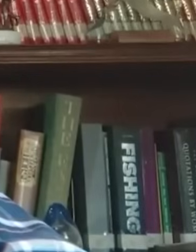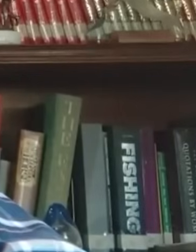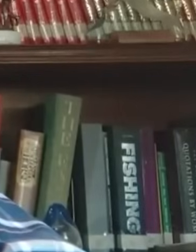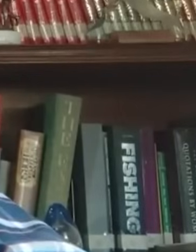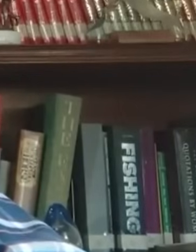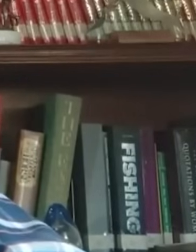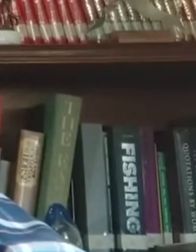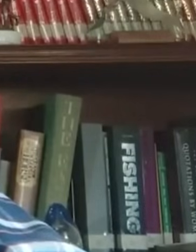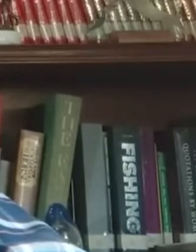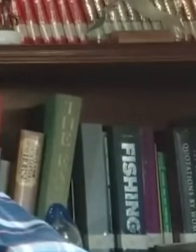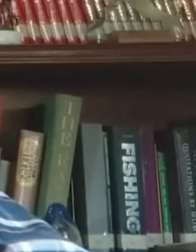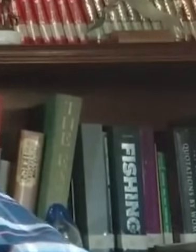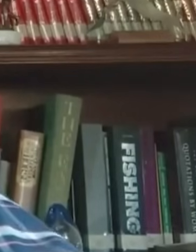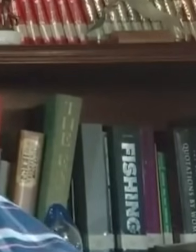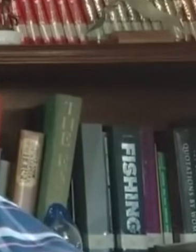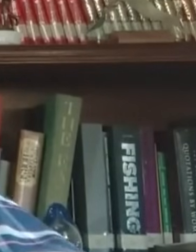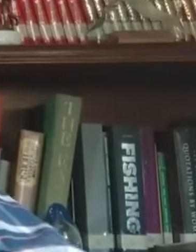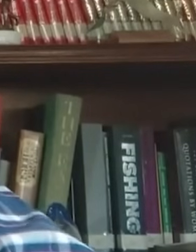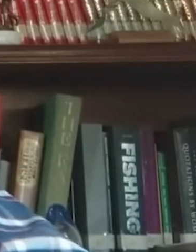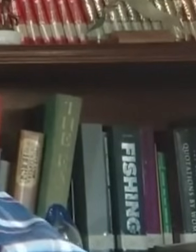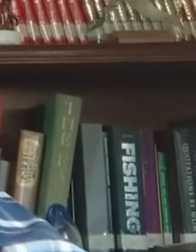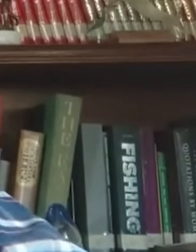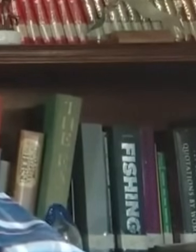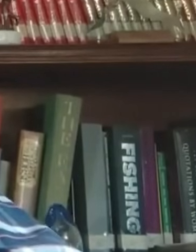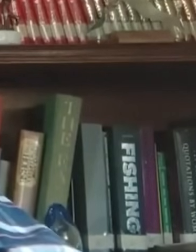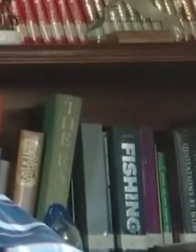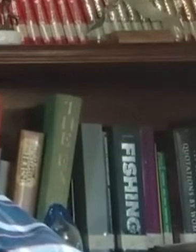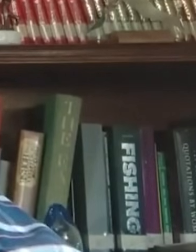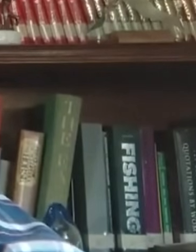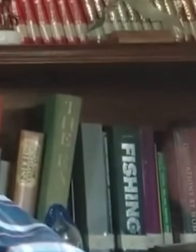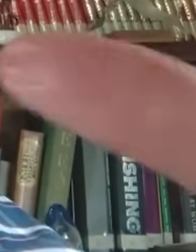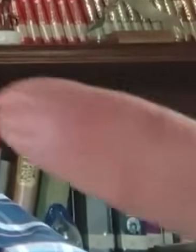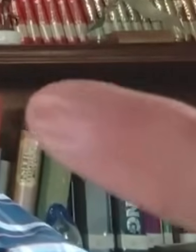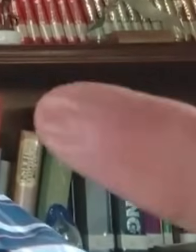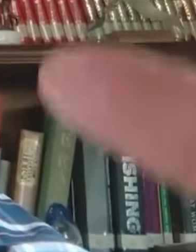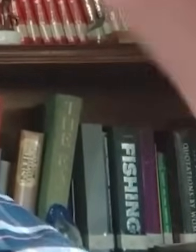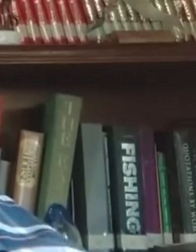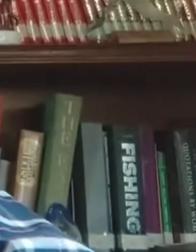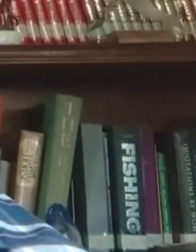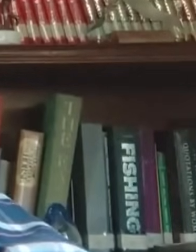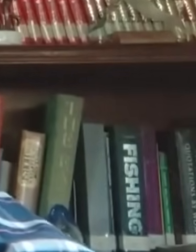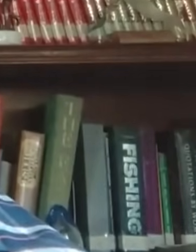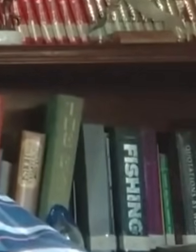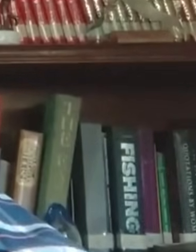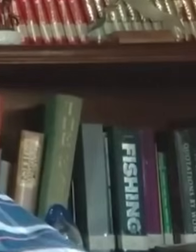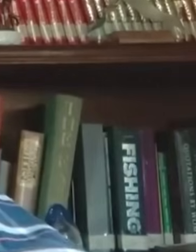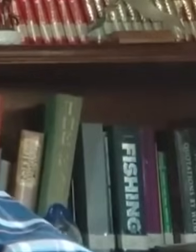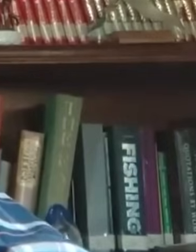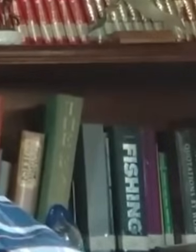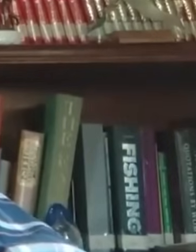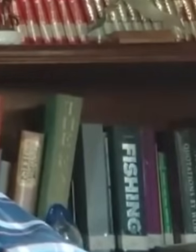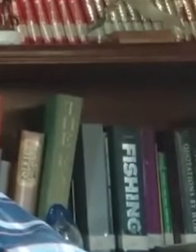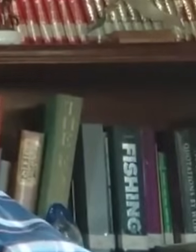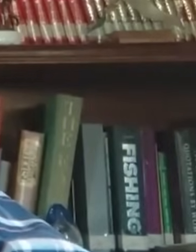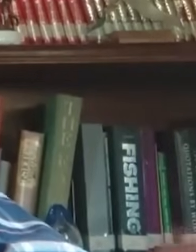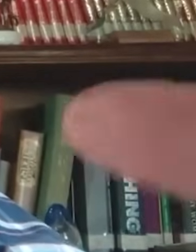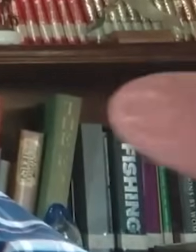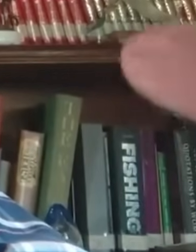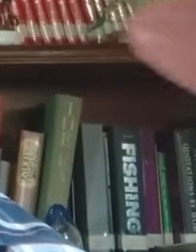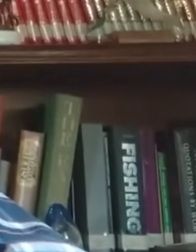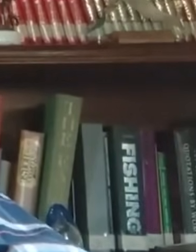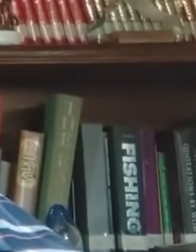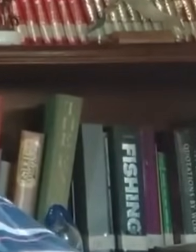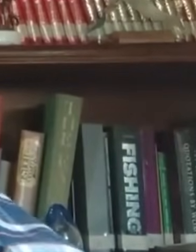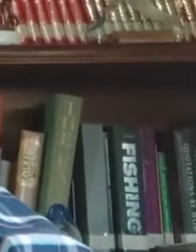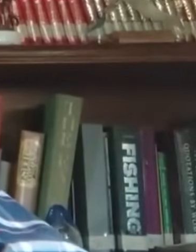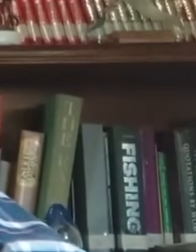año 2024. Xóchitl se ha ofrecido para formar este frente amplio, para